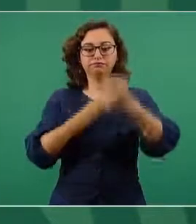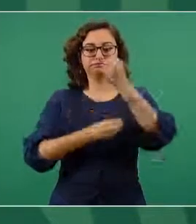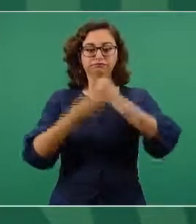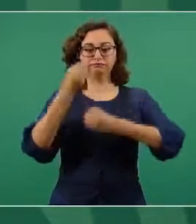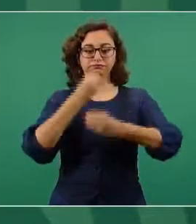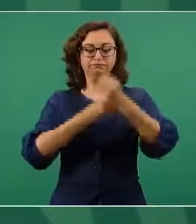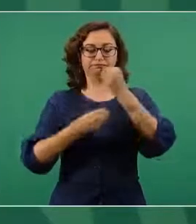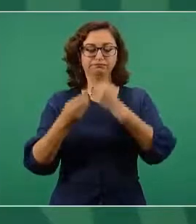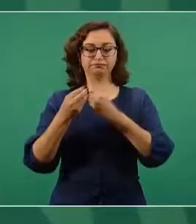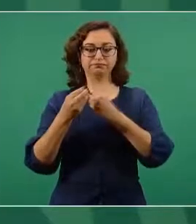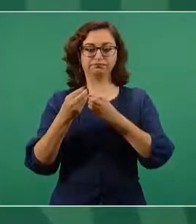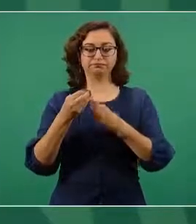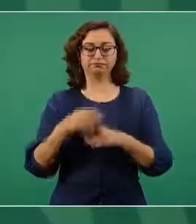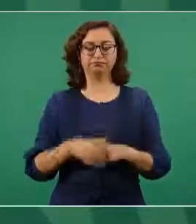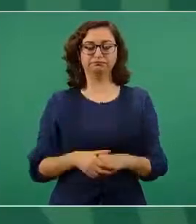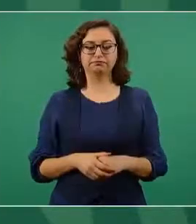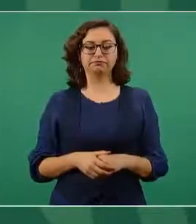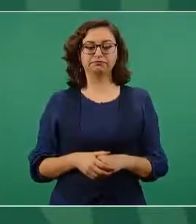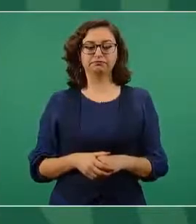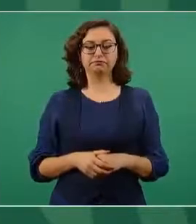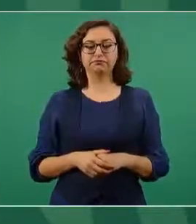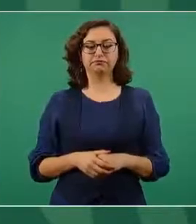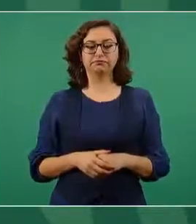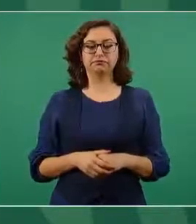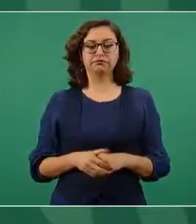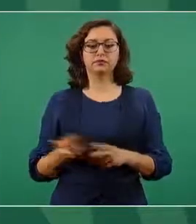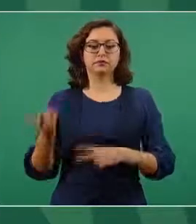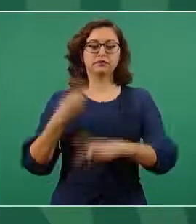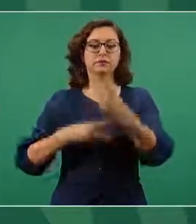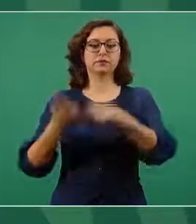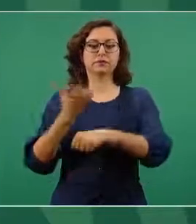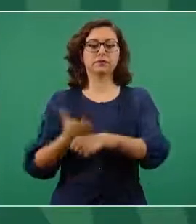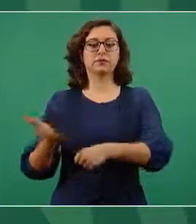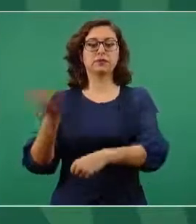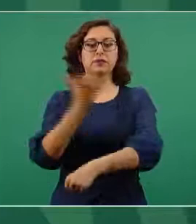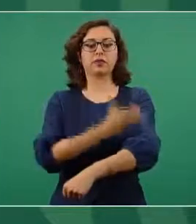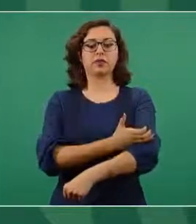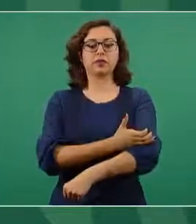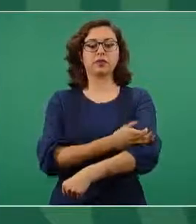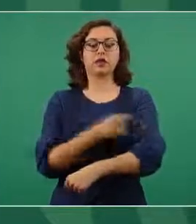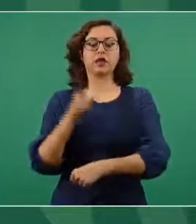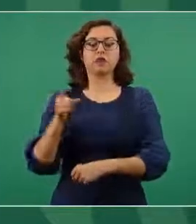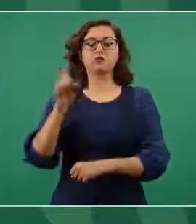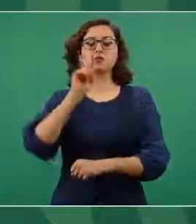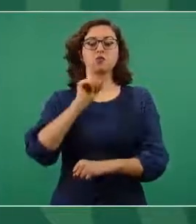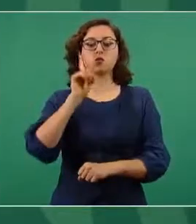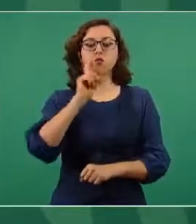con la presidenta del Consejo de Santander,